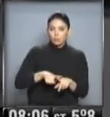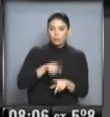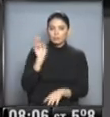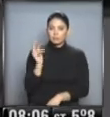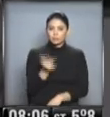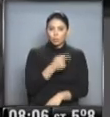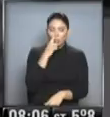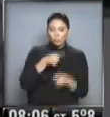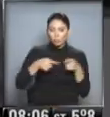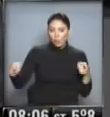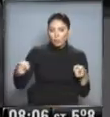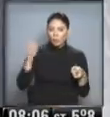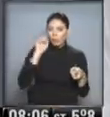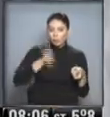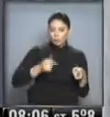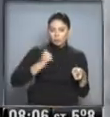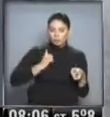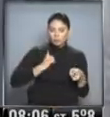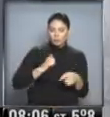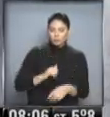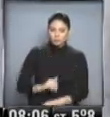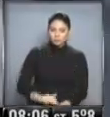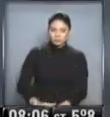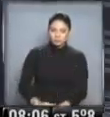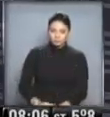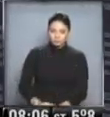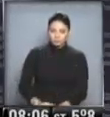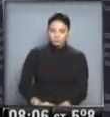durante la última dictadura cívico-militar.